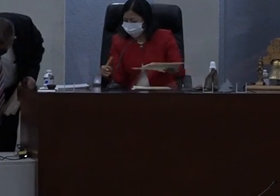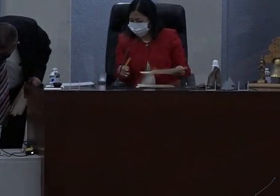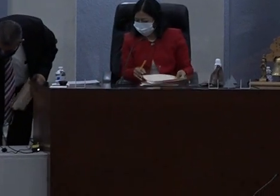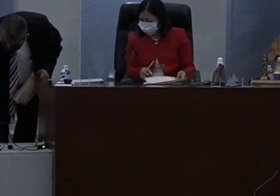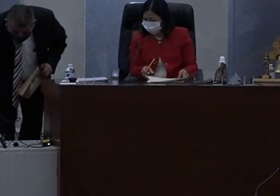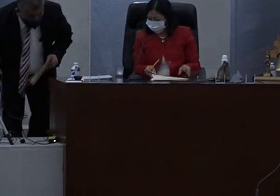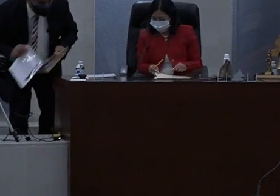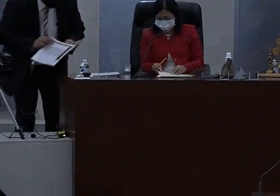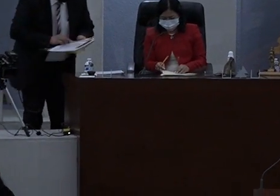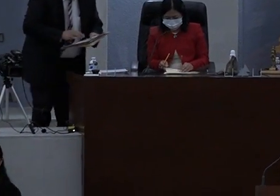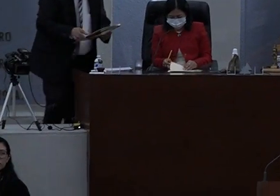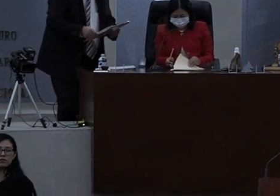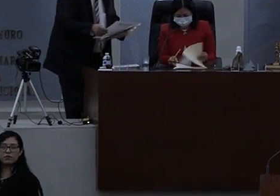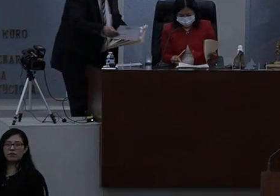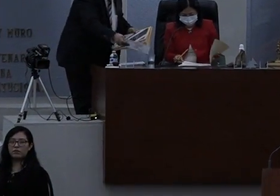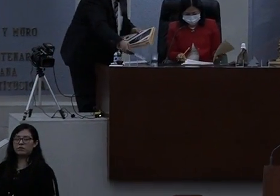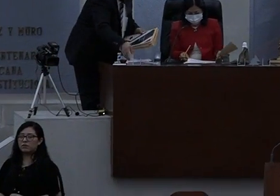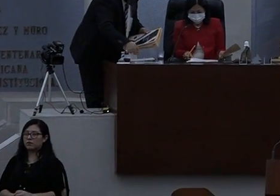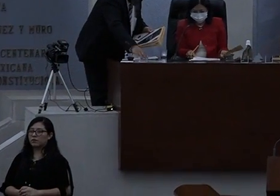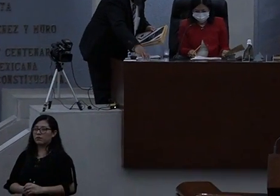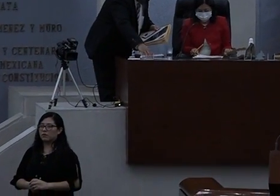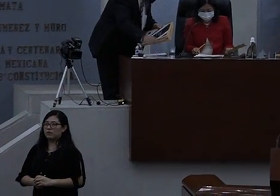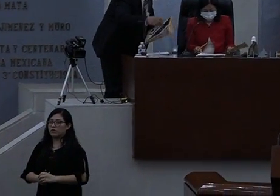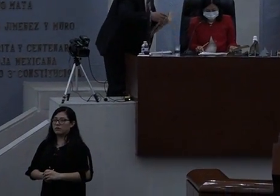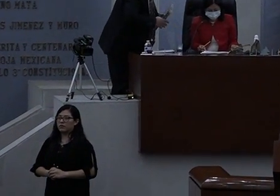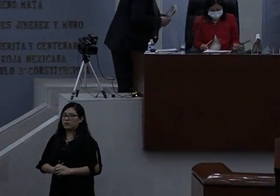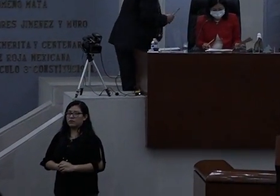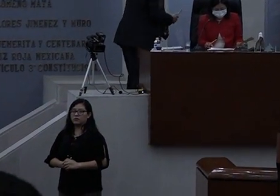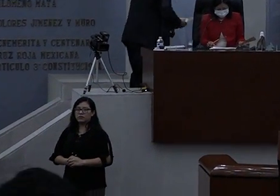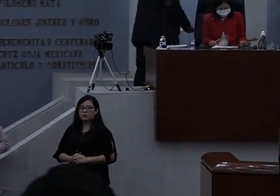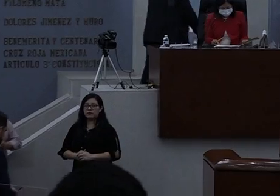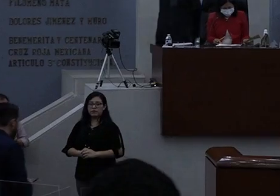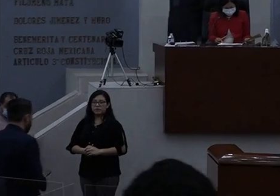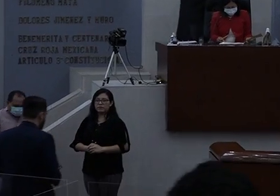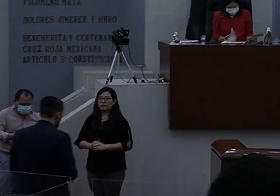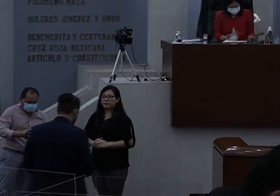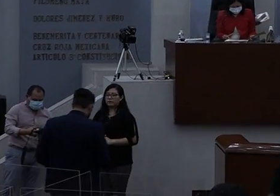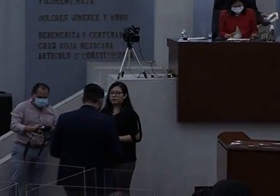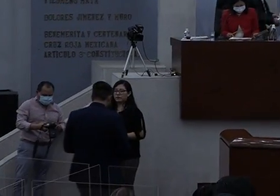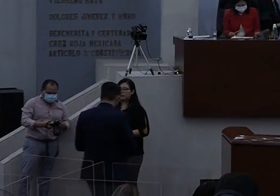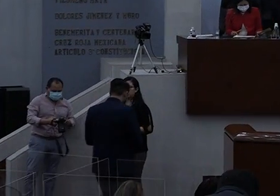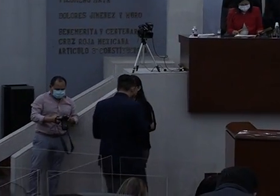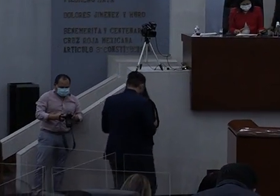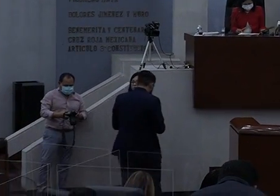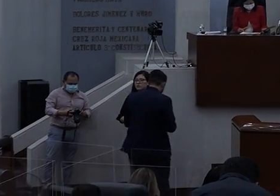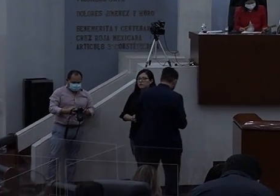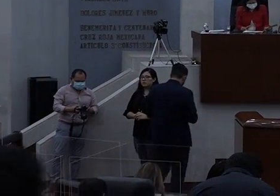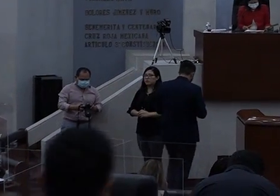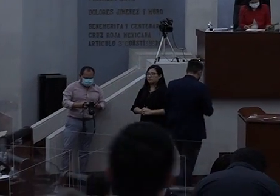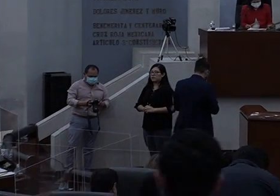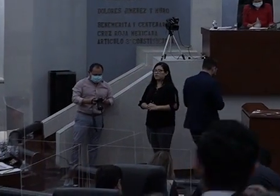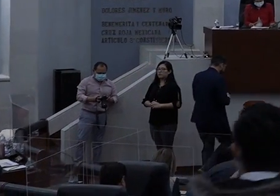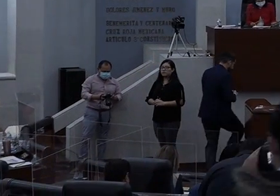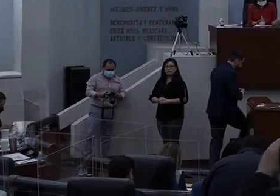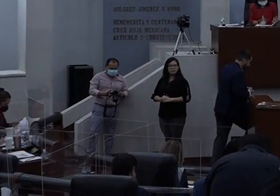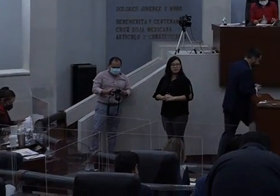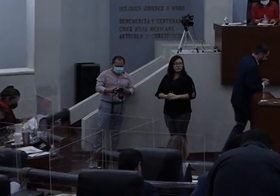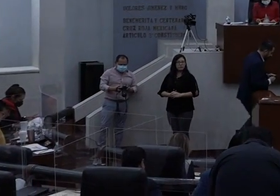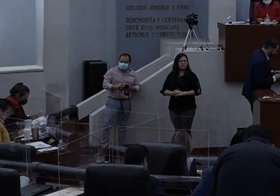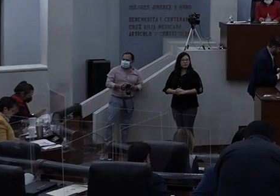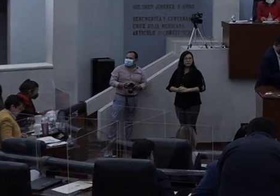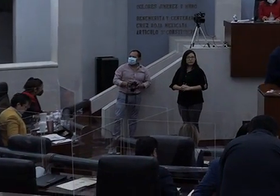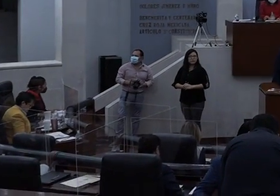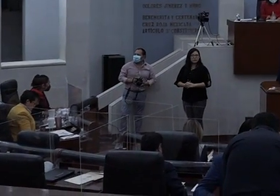del congreso josé luís fernández martínez señaló que es un tema que se tiene que revisar al interior y tomar decisiones por lo que dijo el congreso